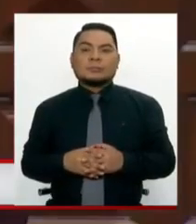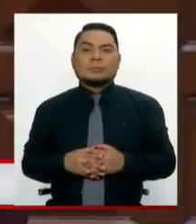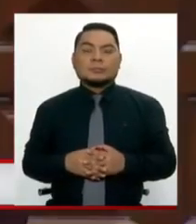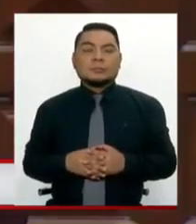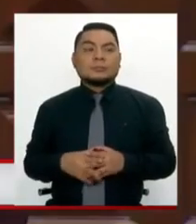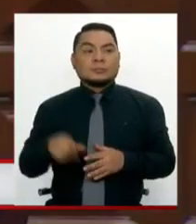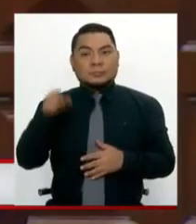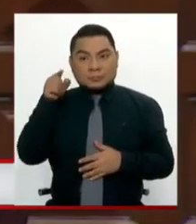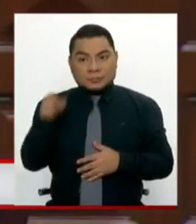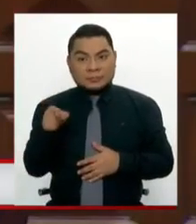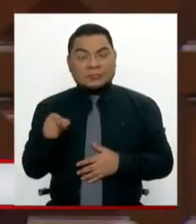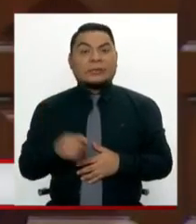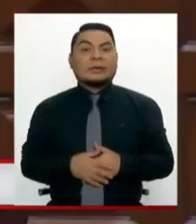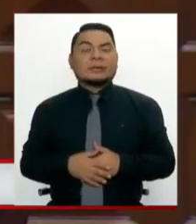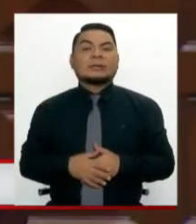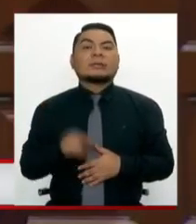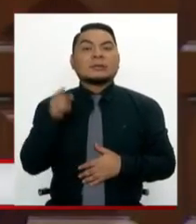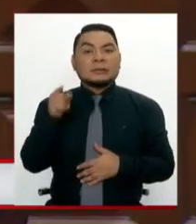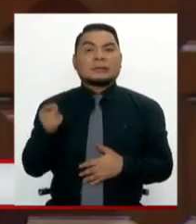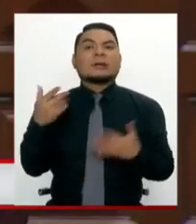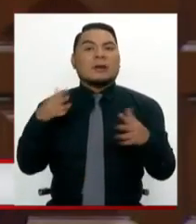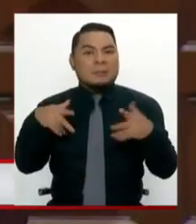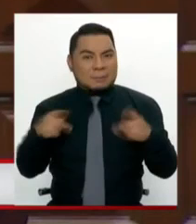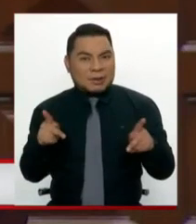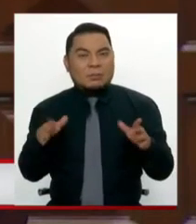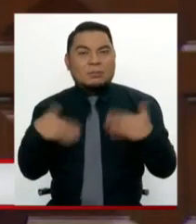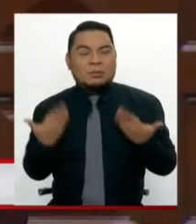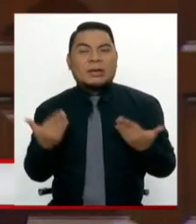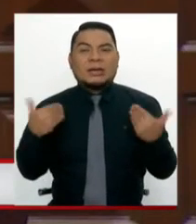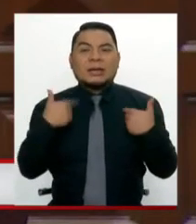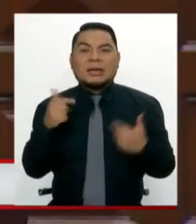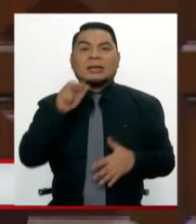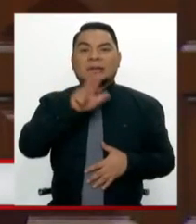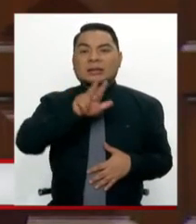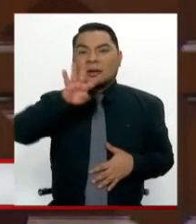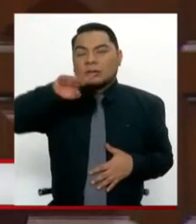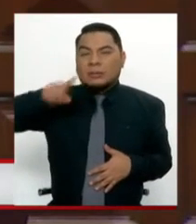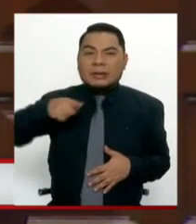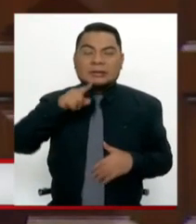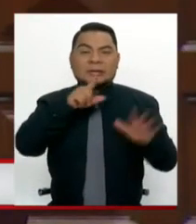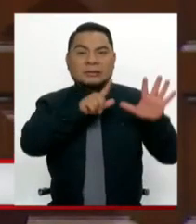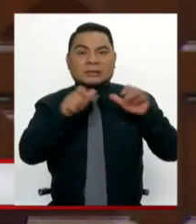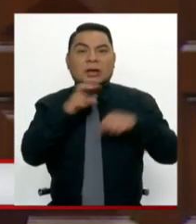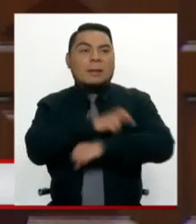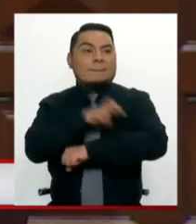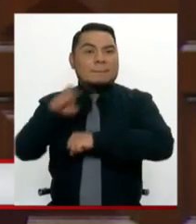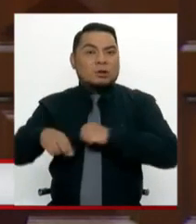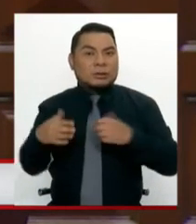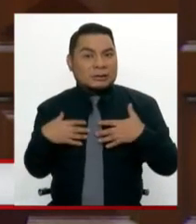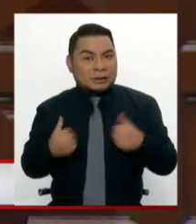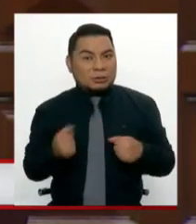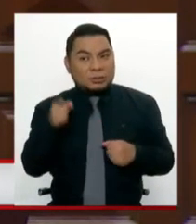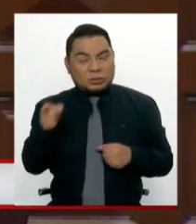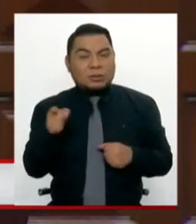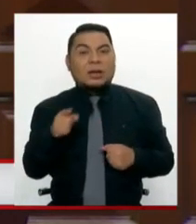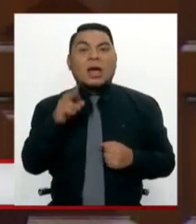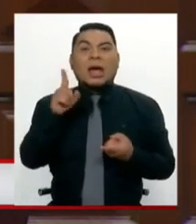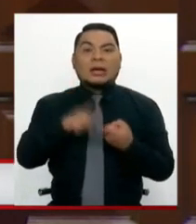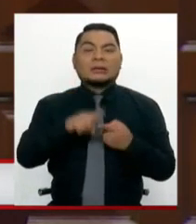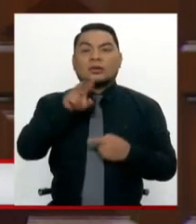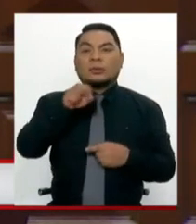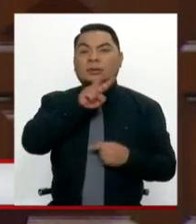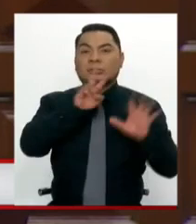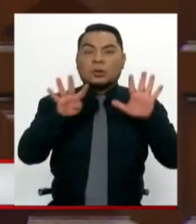Tal medida permite pasar de tener 34.700 profesionales de salud en el